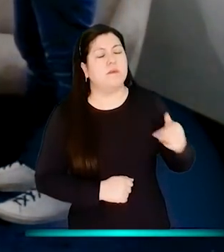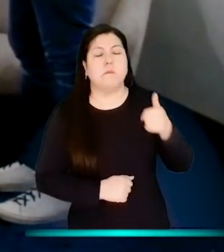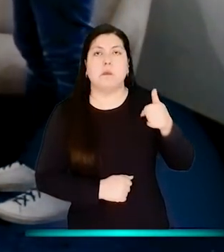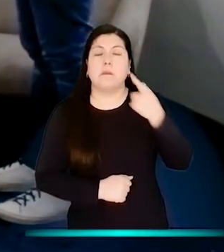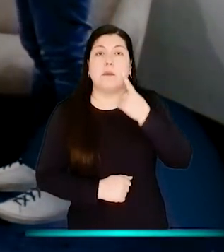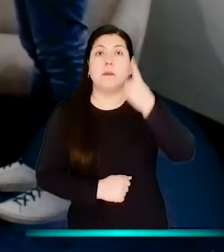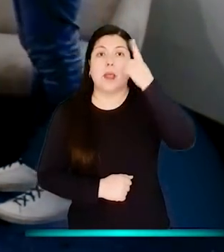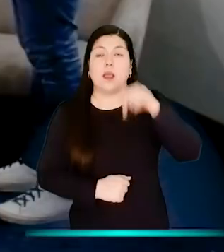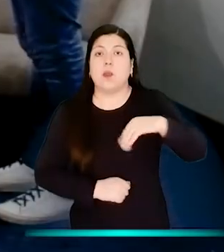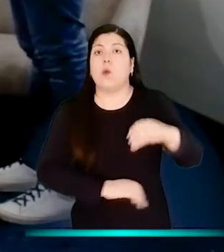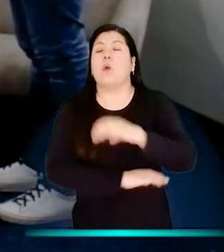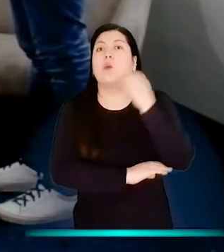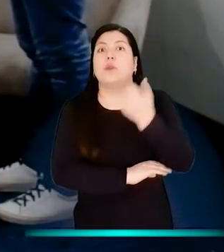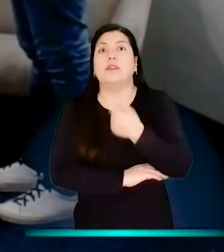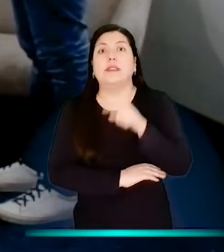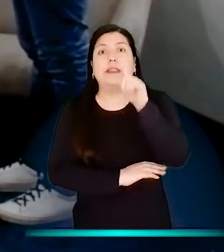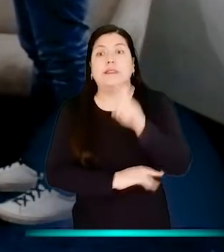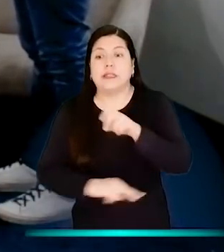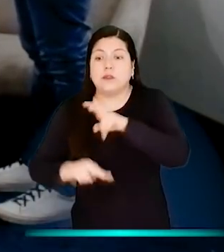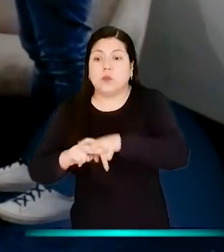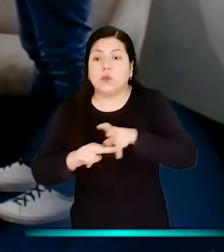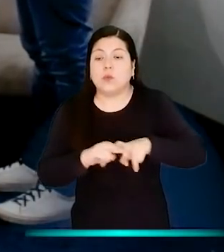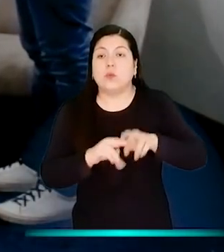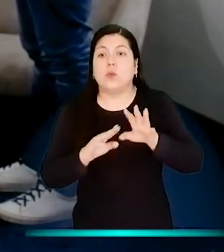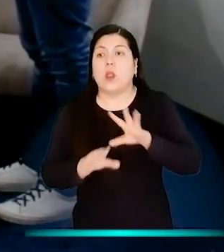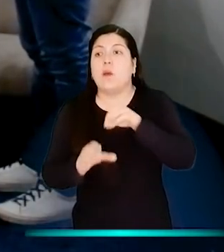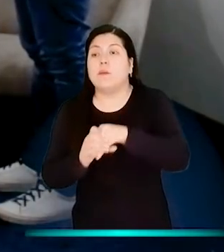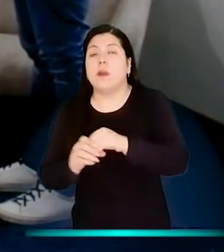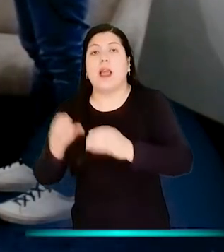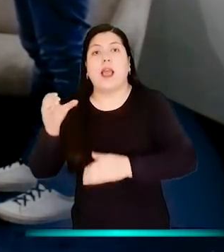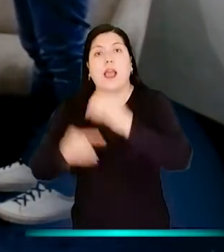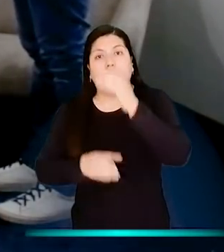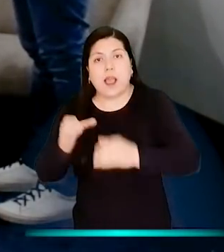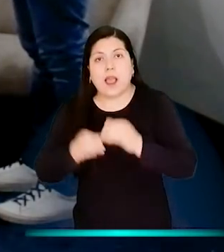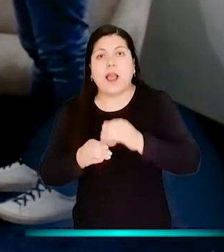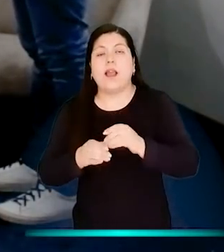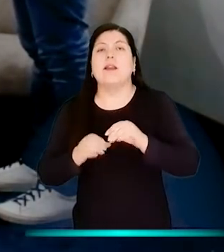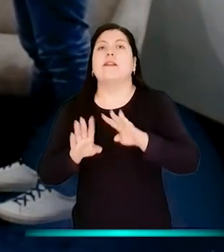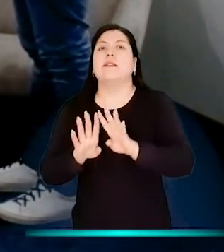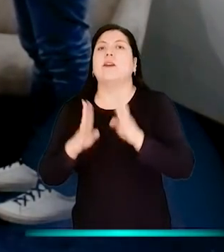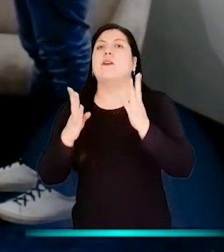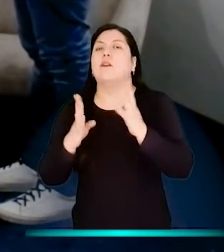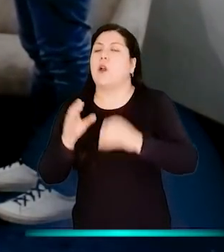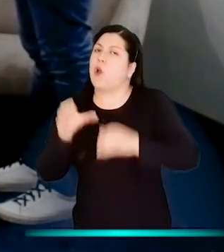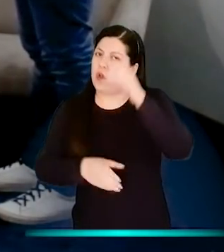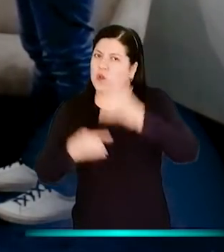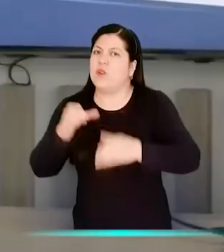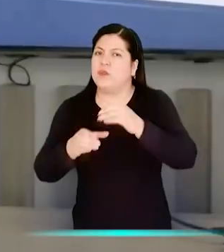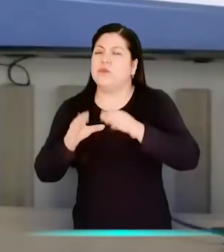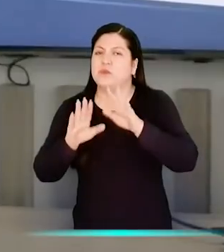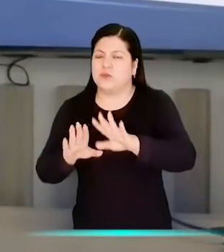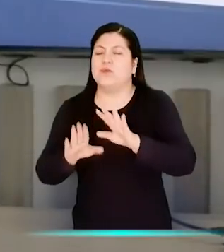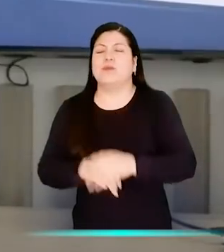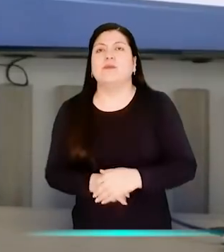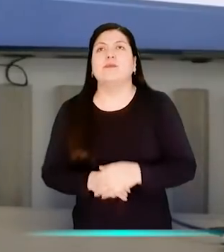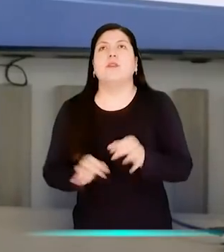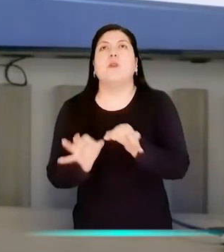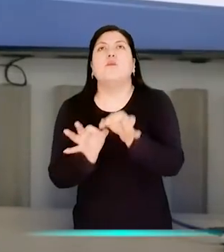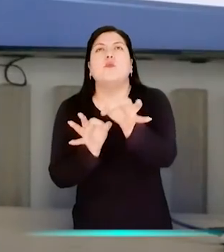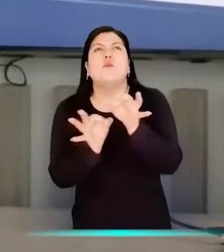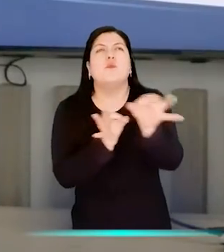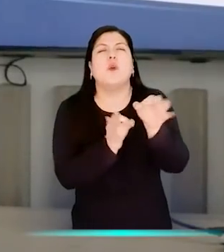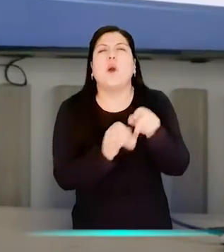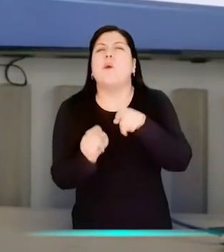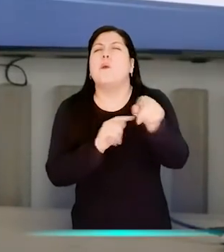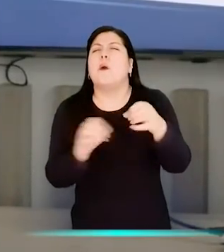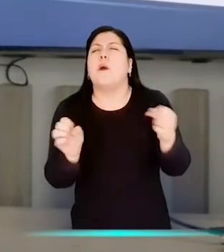porque por primera vez en Colombia hay 16 curules en la Cámara para elegir 16 congresistas. En aquellos